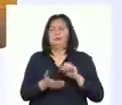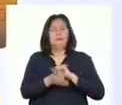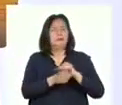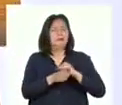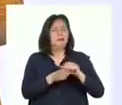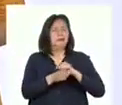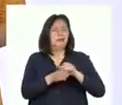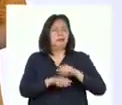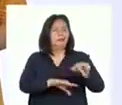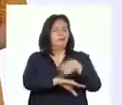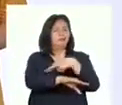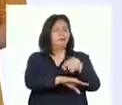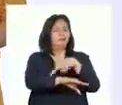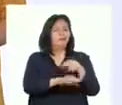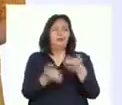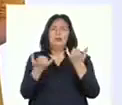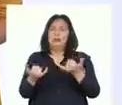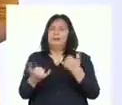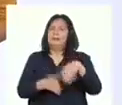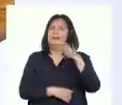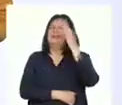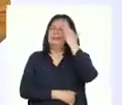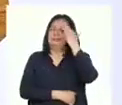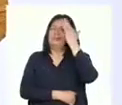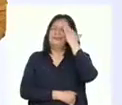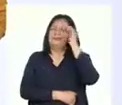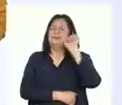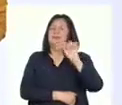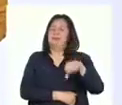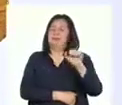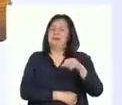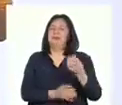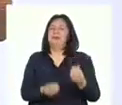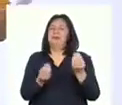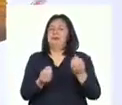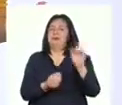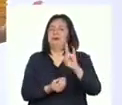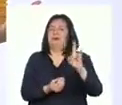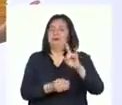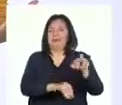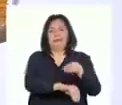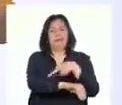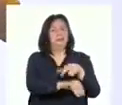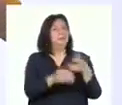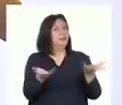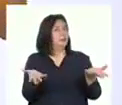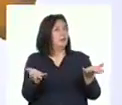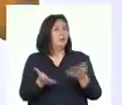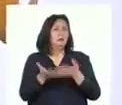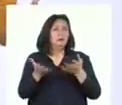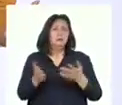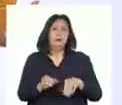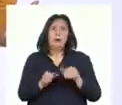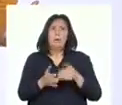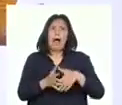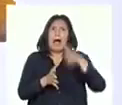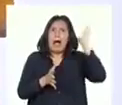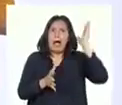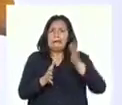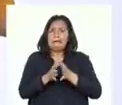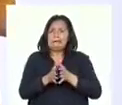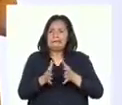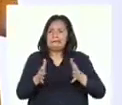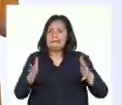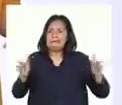practicando con nuestra regla y ahora sabemos perfectamente cómo usarla. Hay objetos que tienen más longitud que